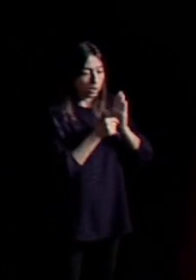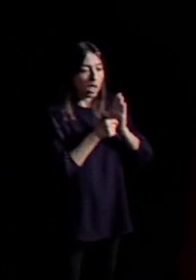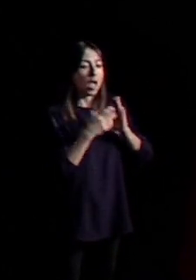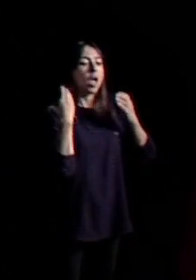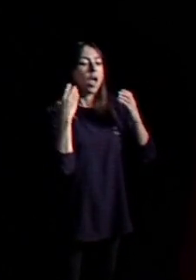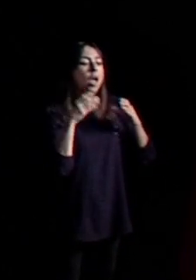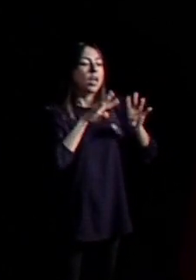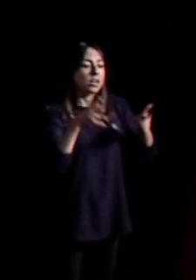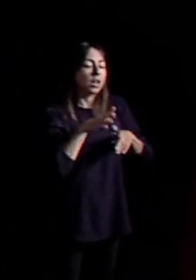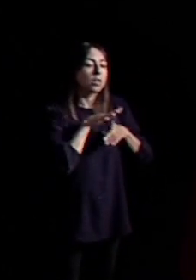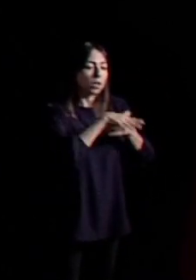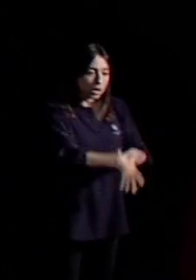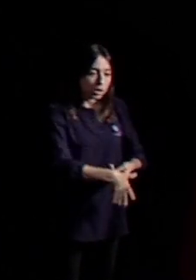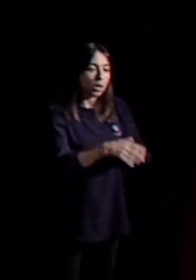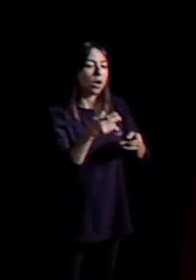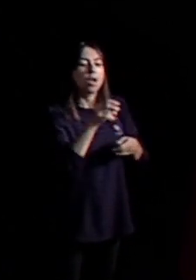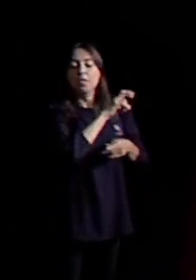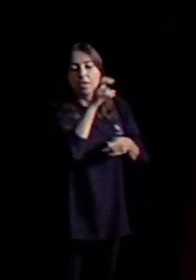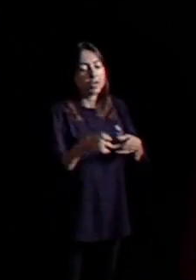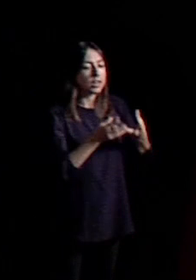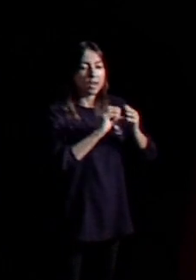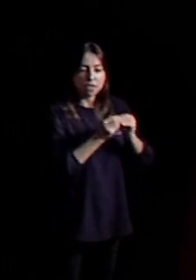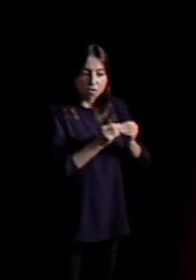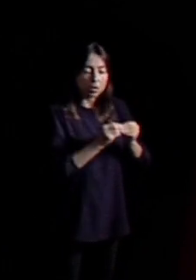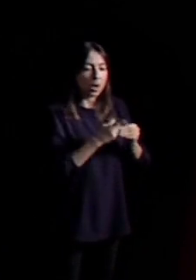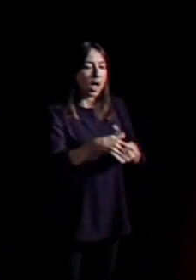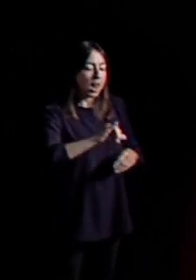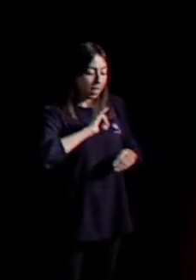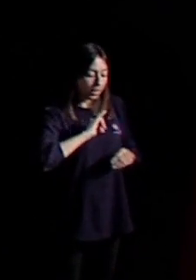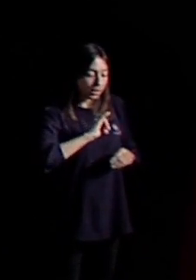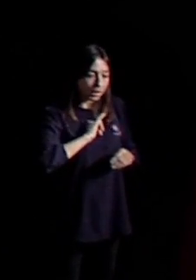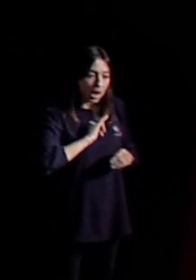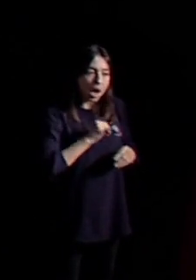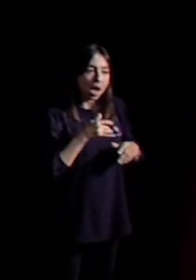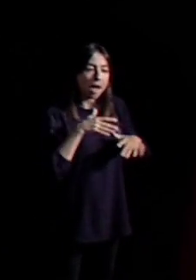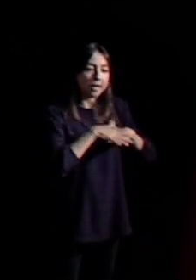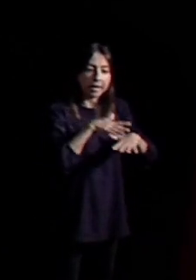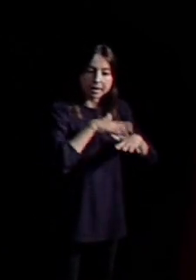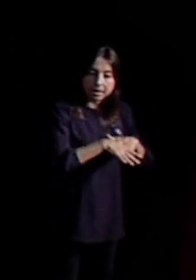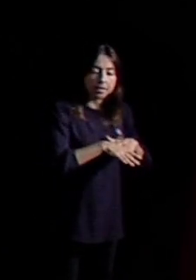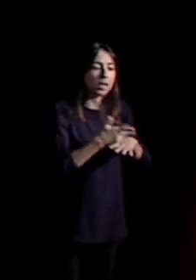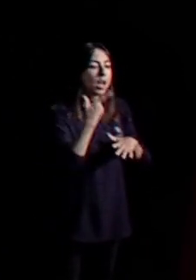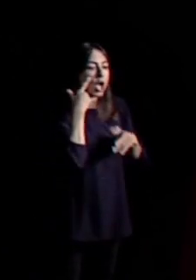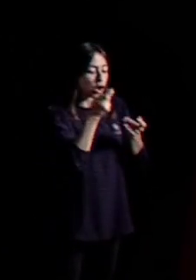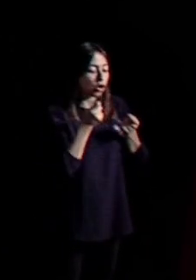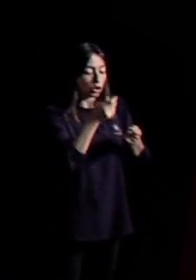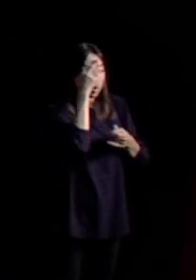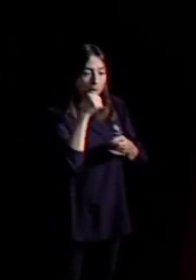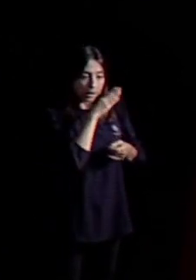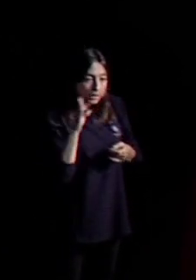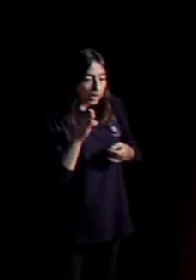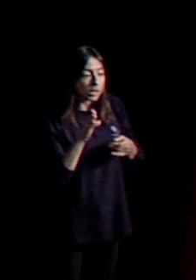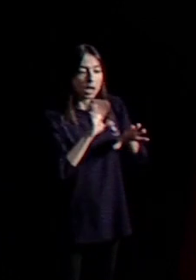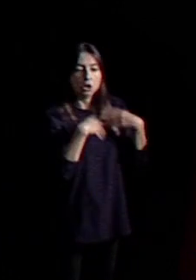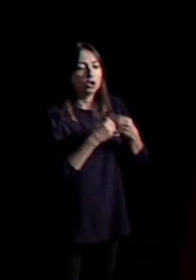ciberbullying, el stalking, el sexting, en fin, una serie, la identidad en las redes, los controles parentales, o sea, 10